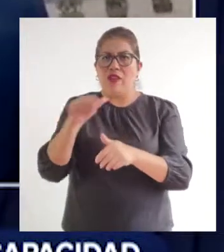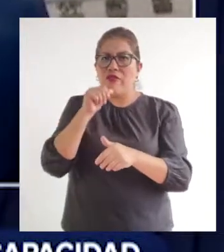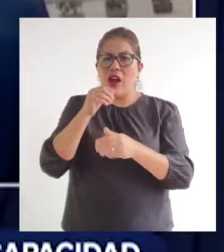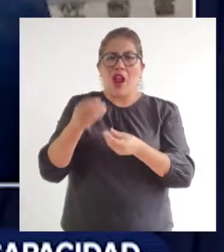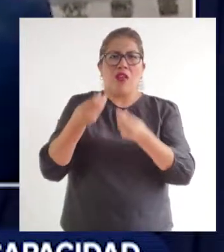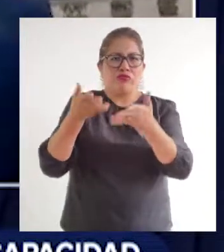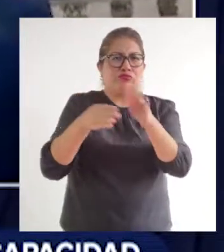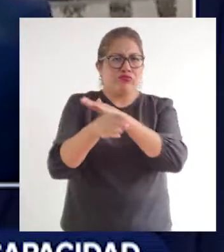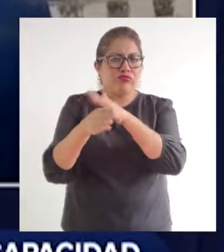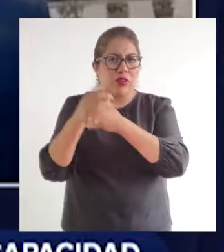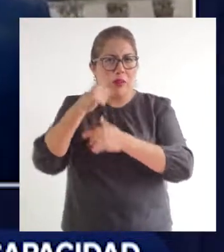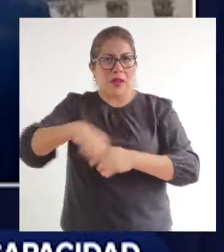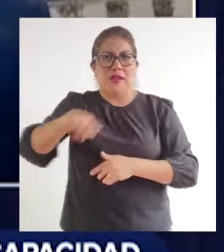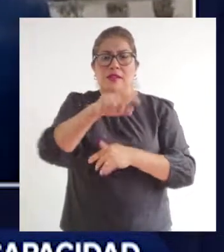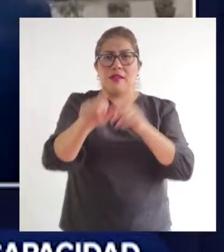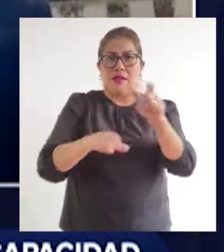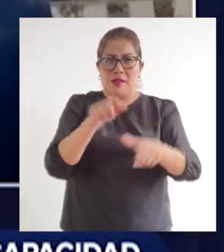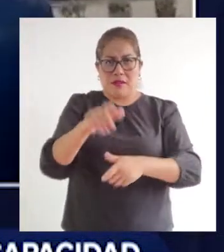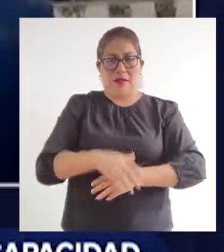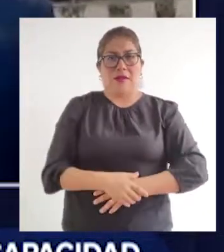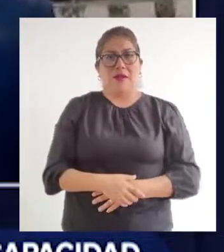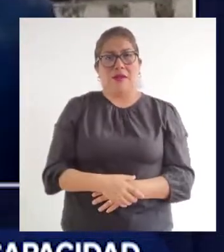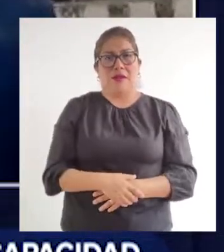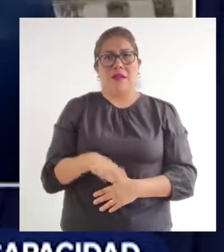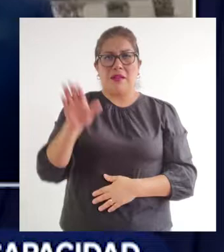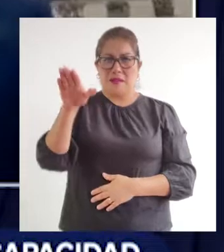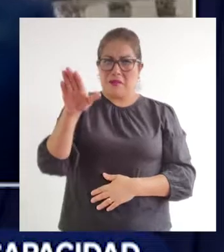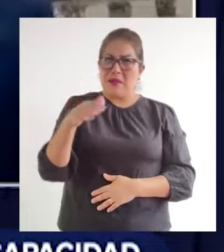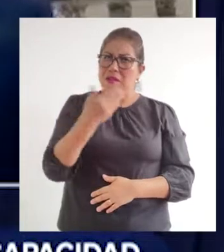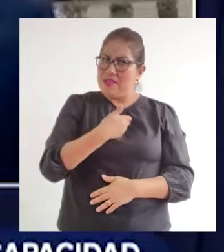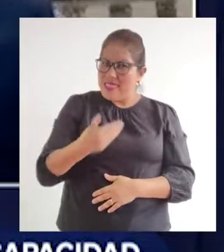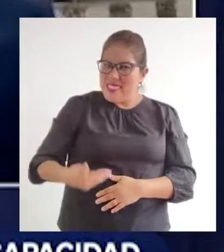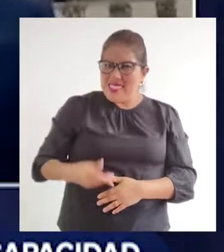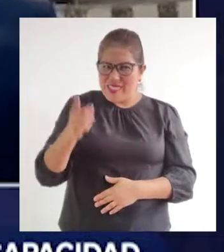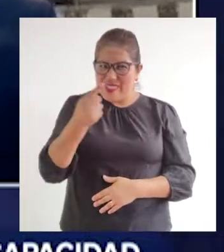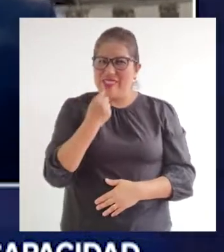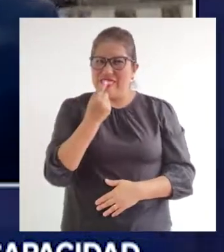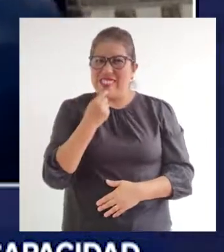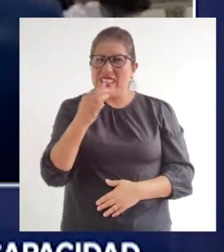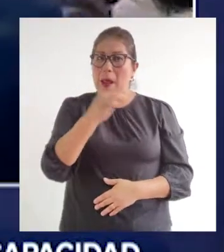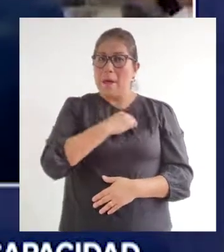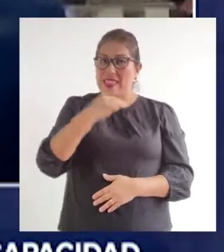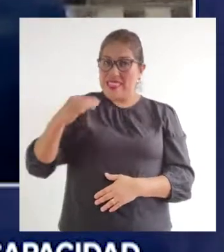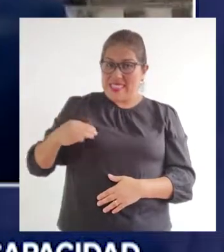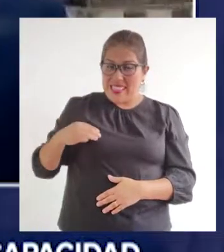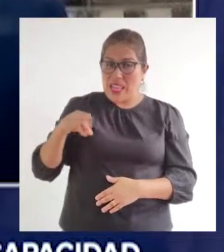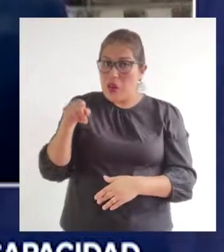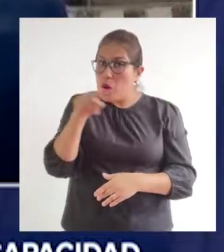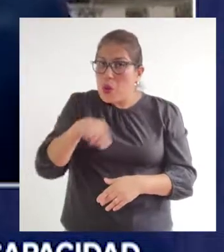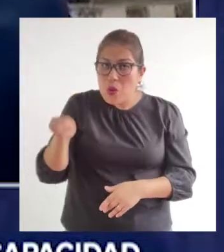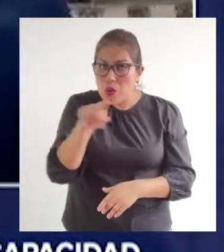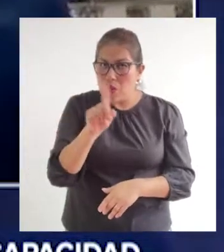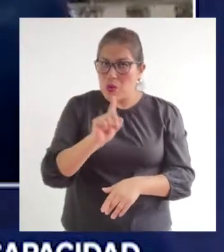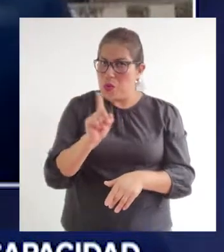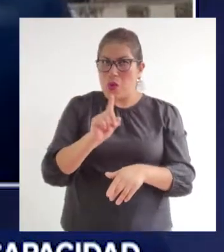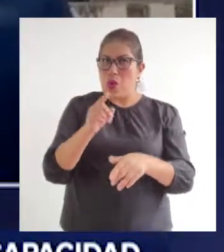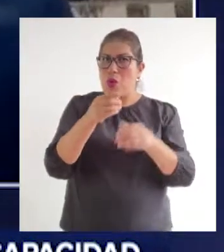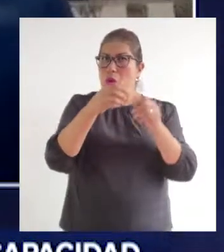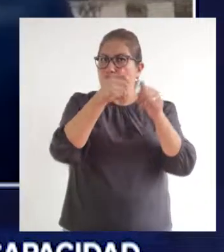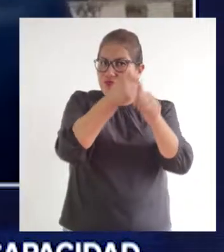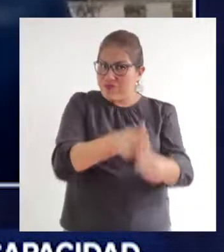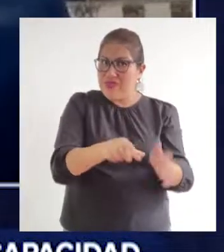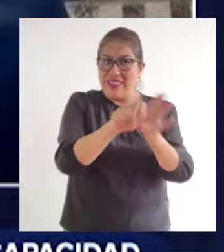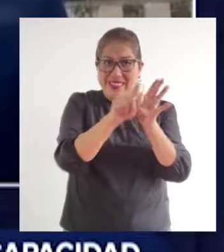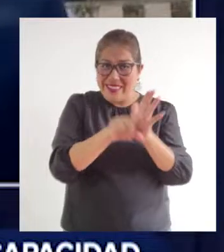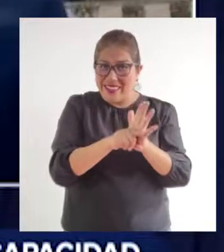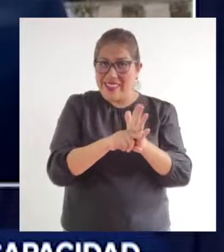son inaccesibles para las personas. A ver, señor Gamarra, nos está diciendo que ni siquiera en los ministerios se cumple con la ley. Eso es el colmo de los colmos,